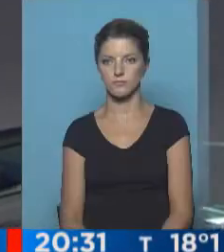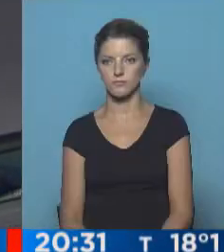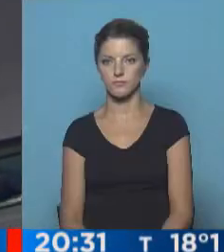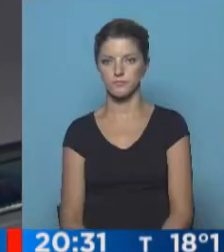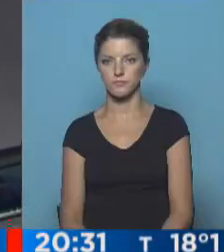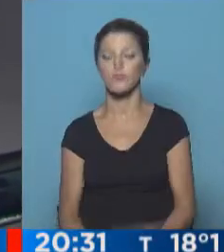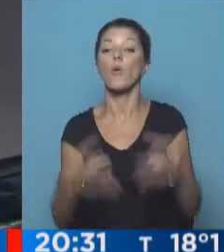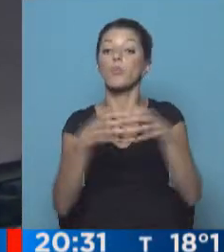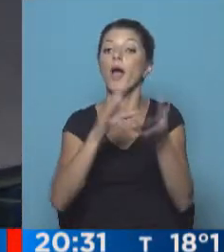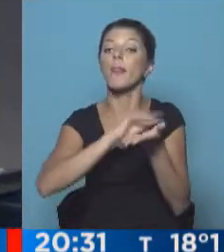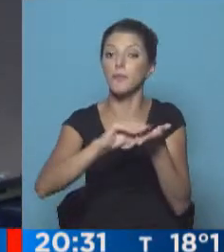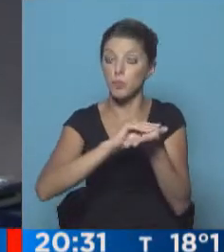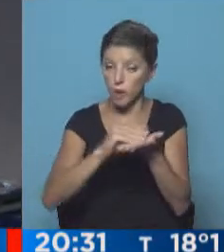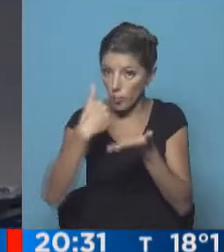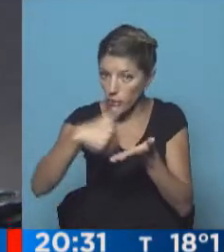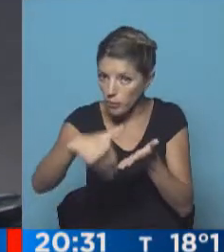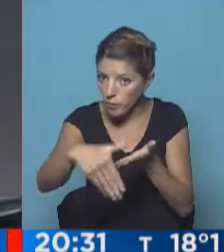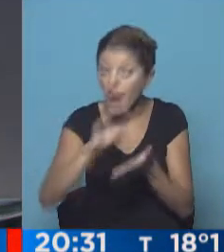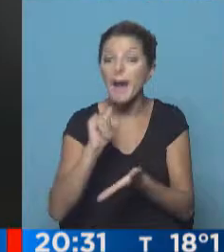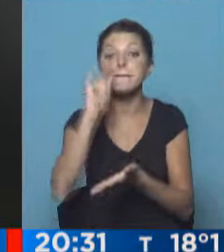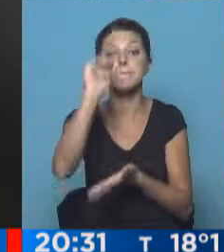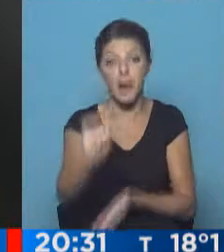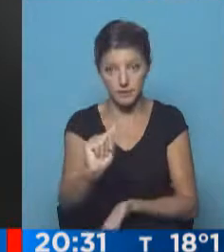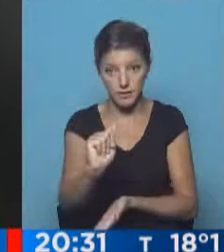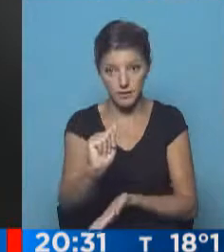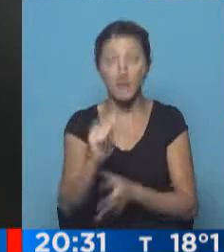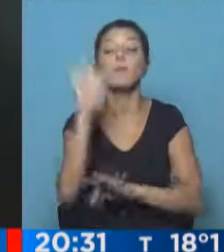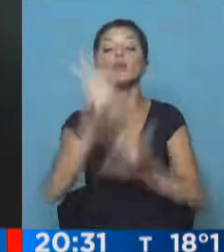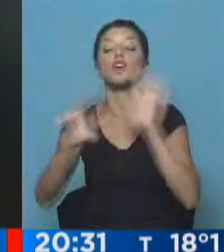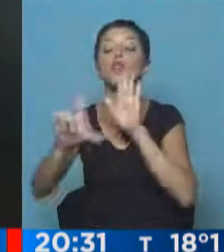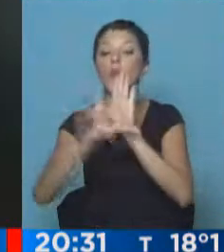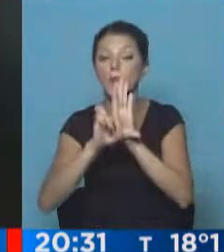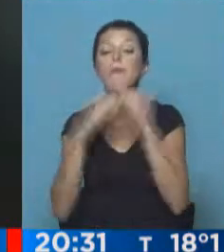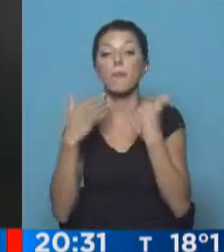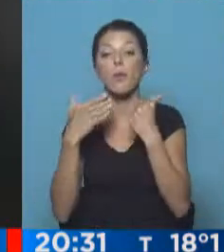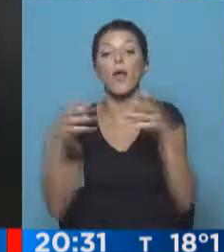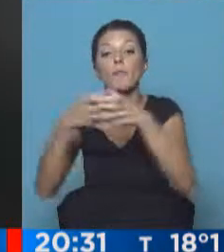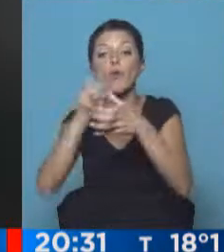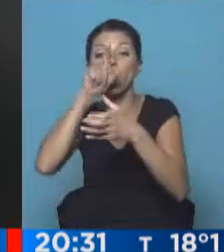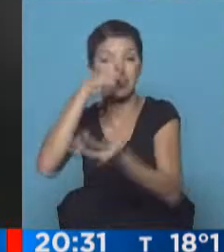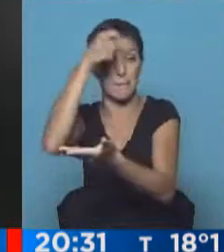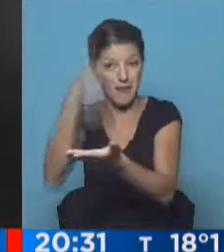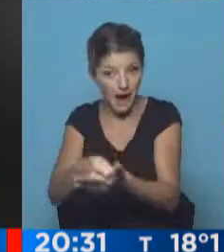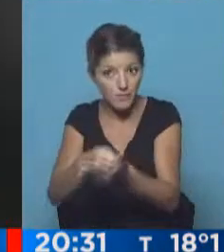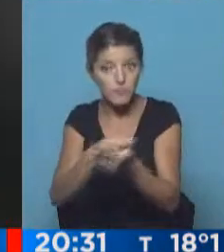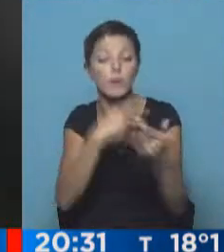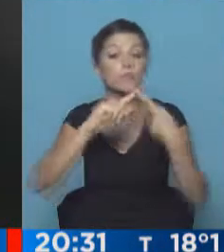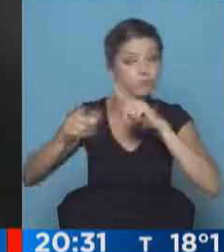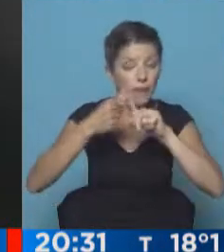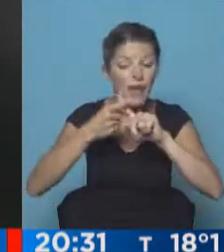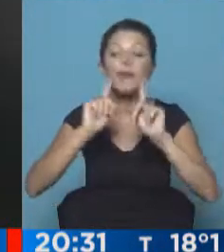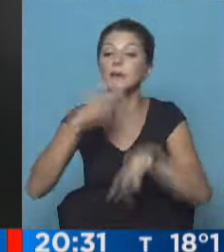La Cámara de Diputados se prepara para tratar el próximo martes el proyecto de ley que habilita el pago a los fondos buitre y que contempla además